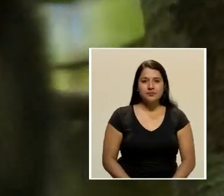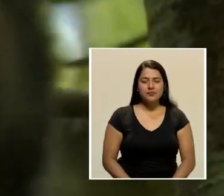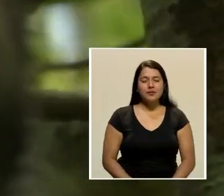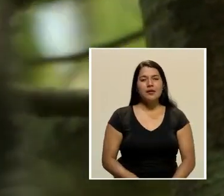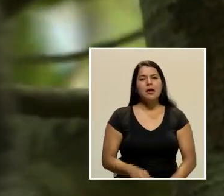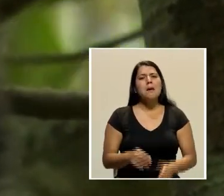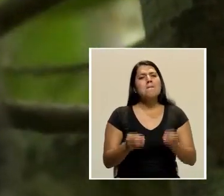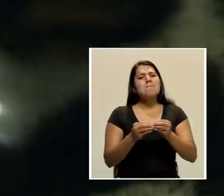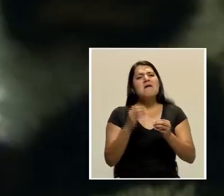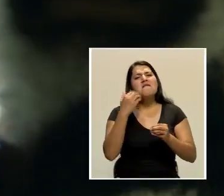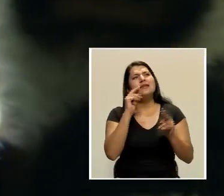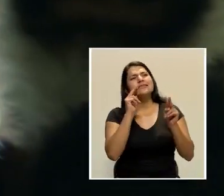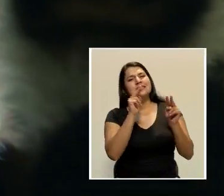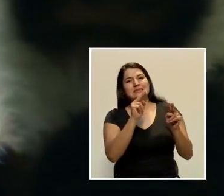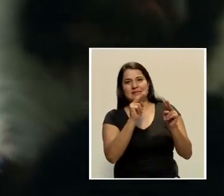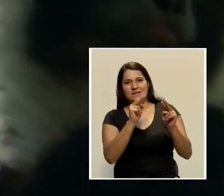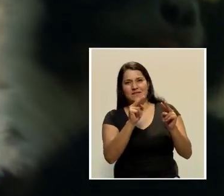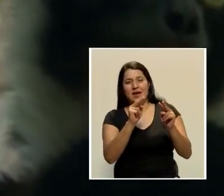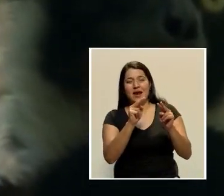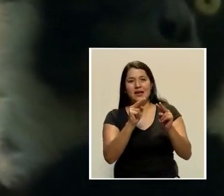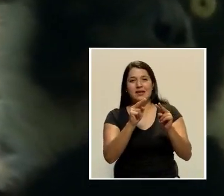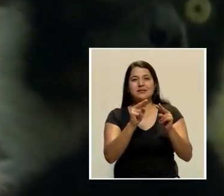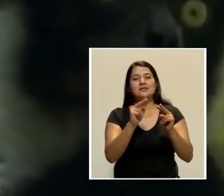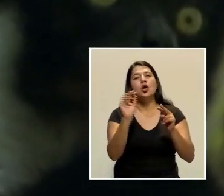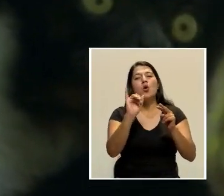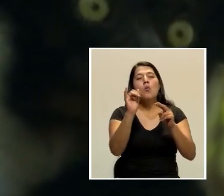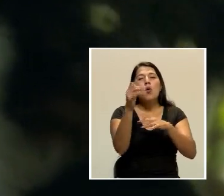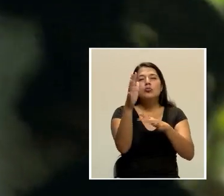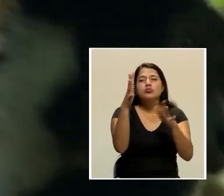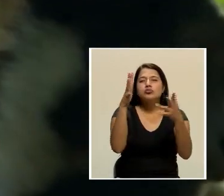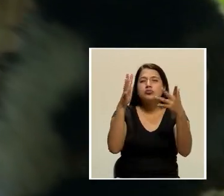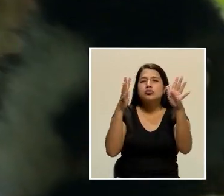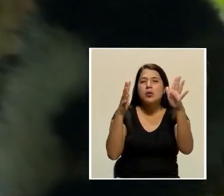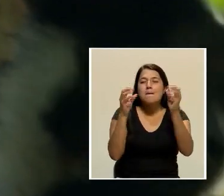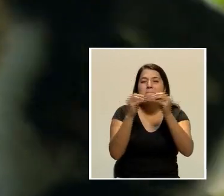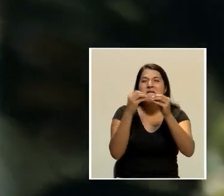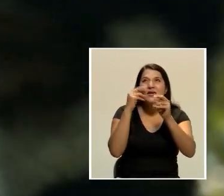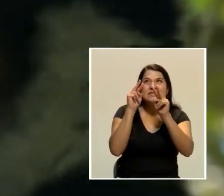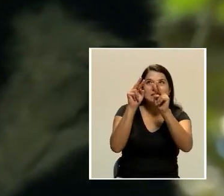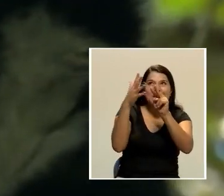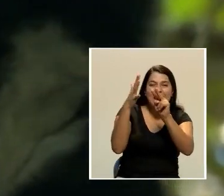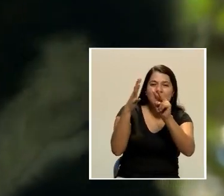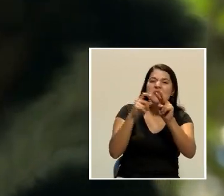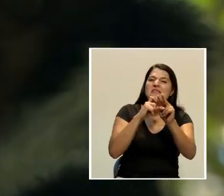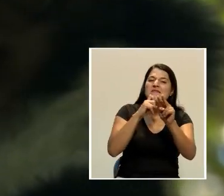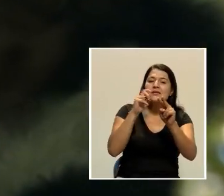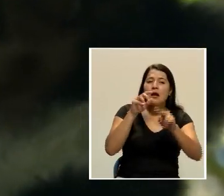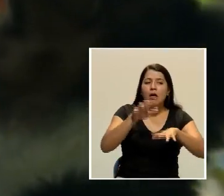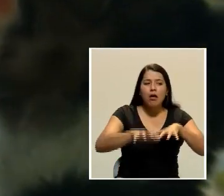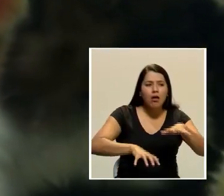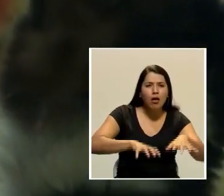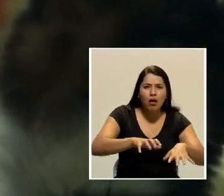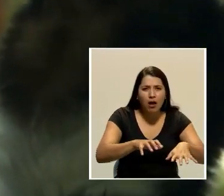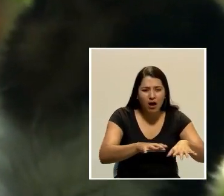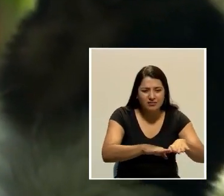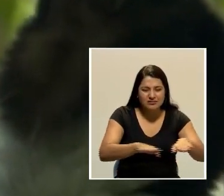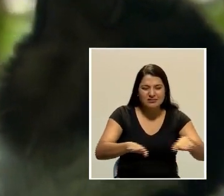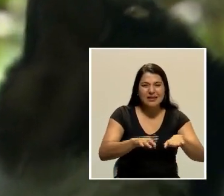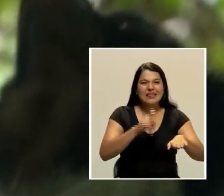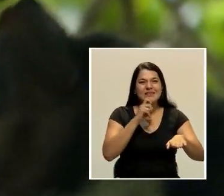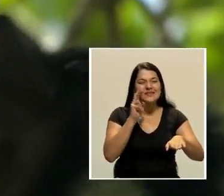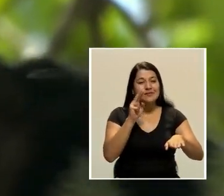de frutos secos y frutas en general. Son animales arborícolas, capaces de trepar y saltar árboles de